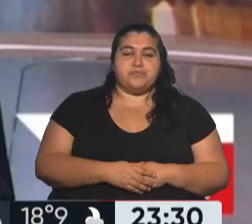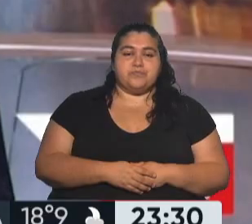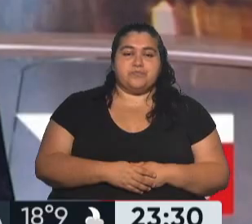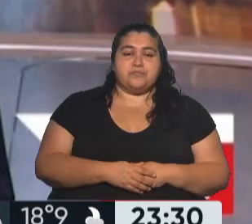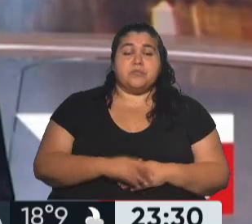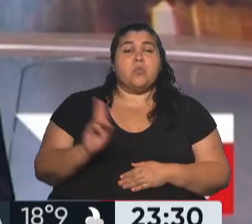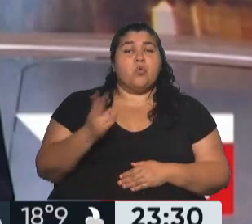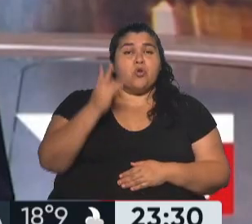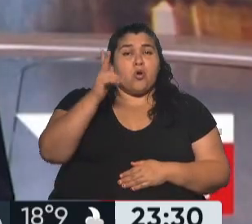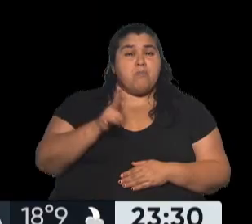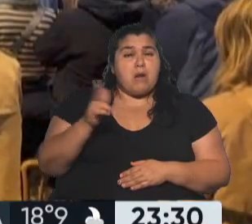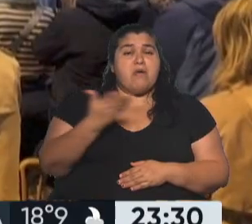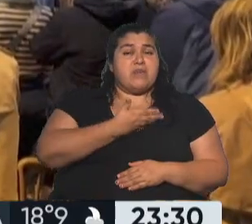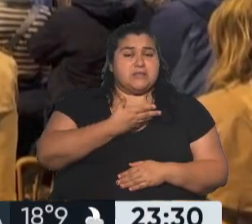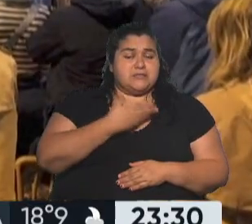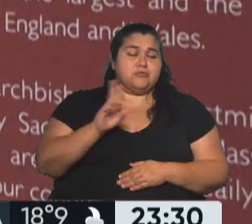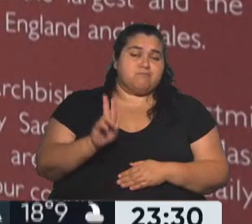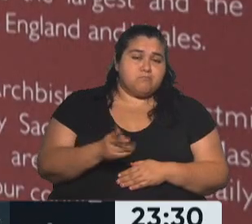Murió el Papa Francisco.